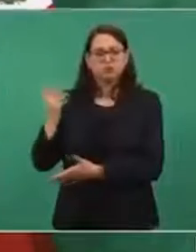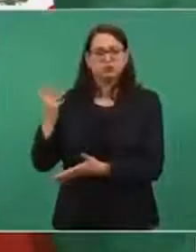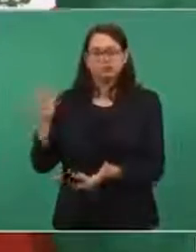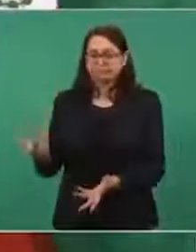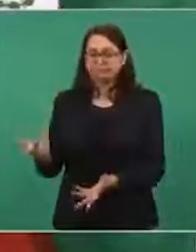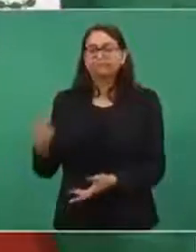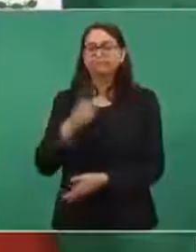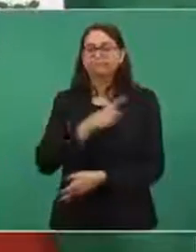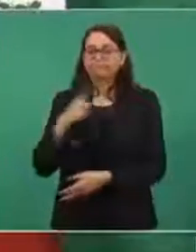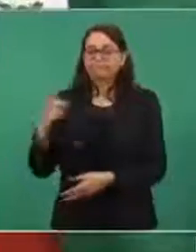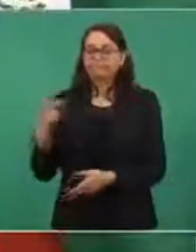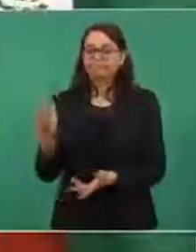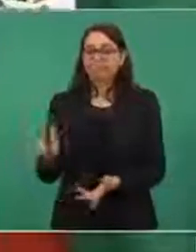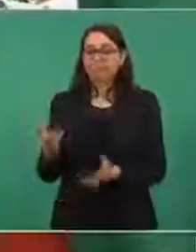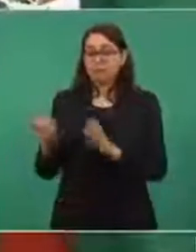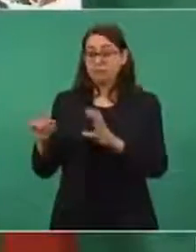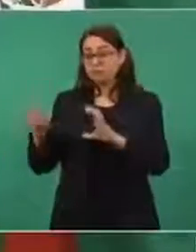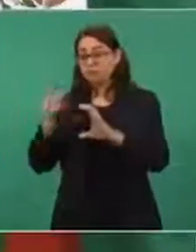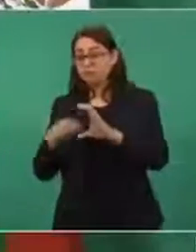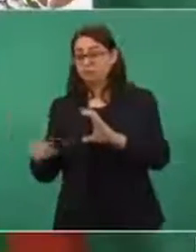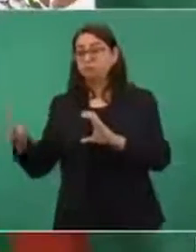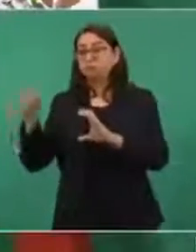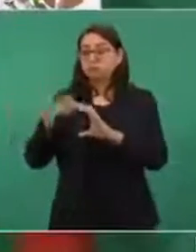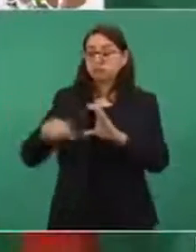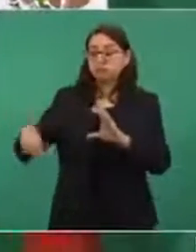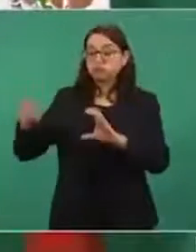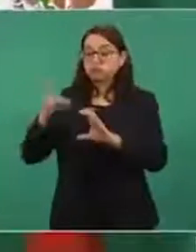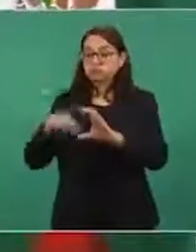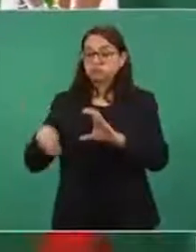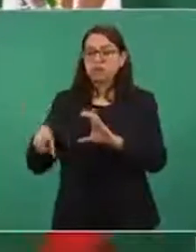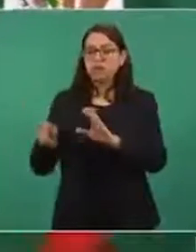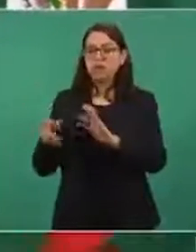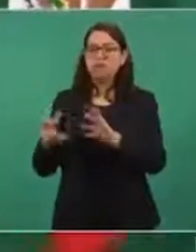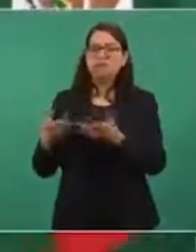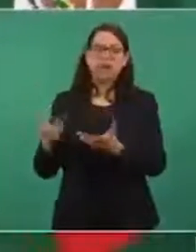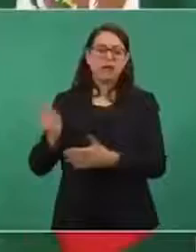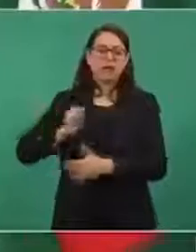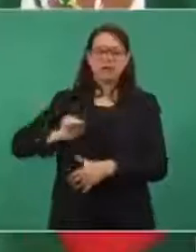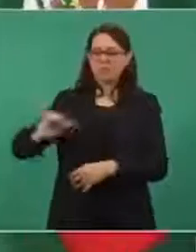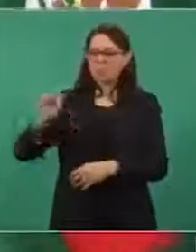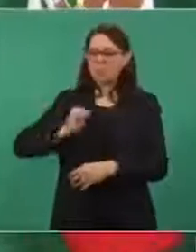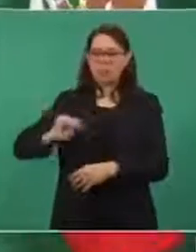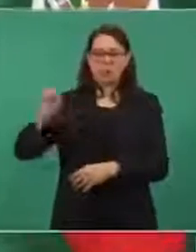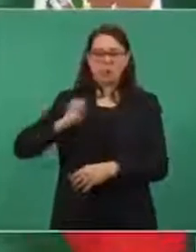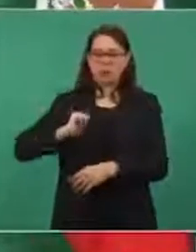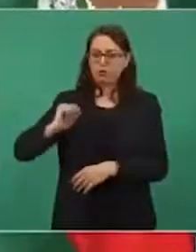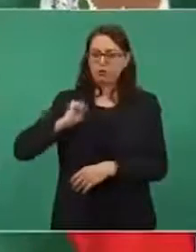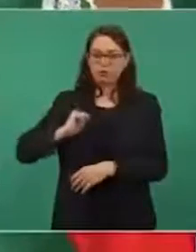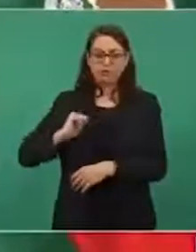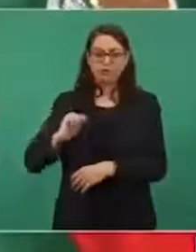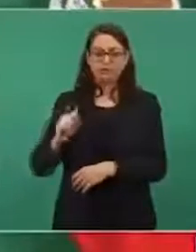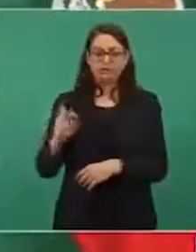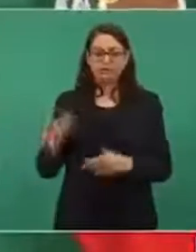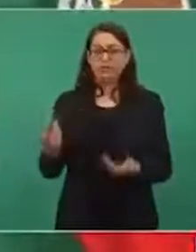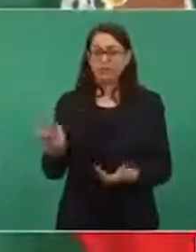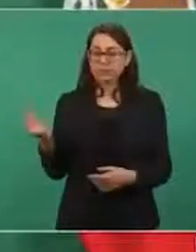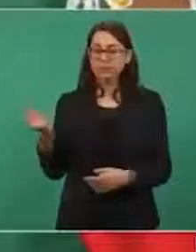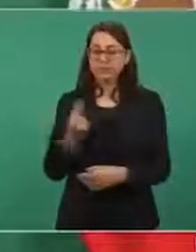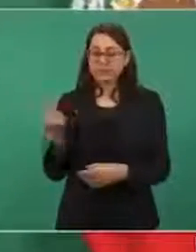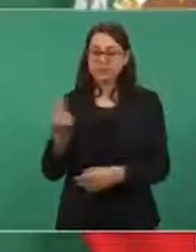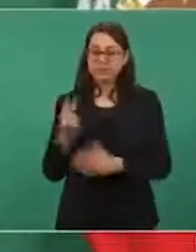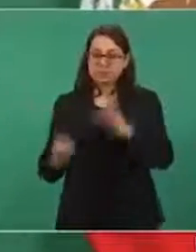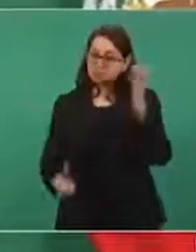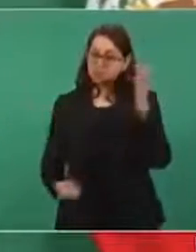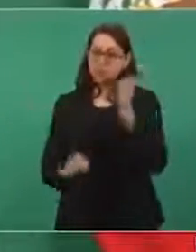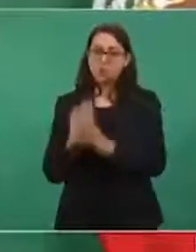Entonces son turbinas ya antiguas y ya hay